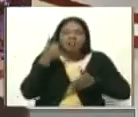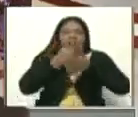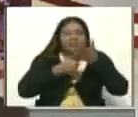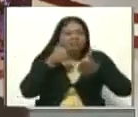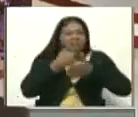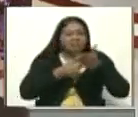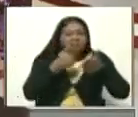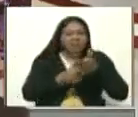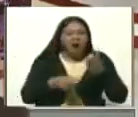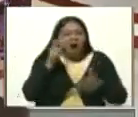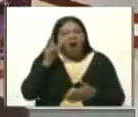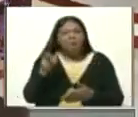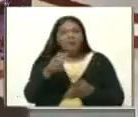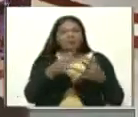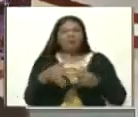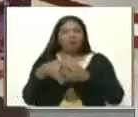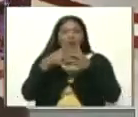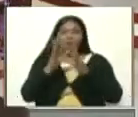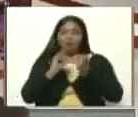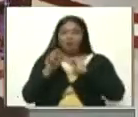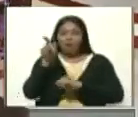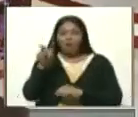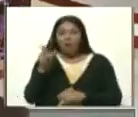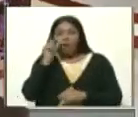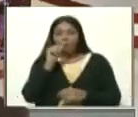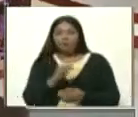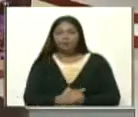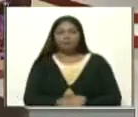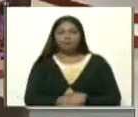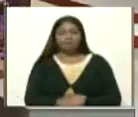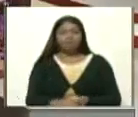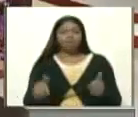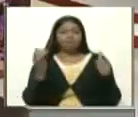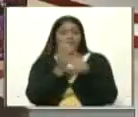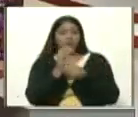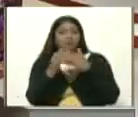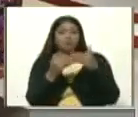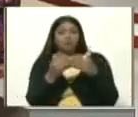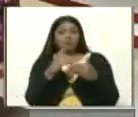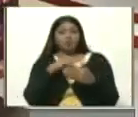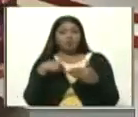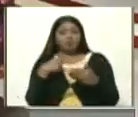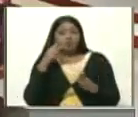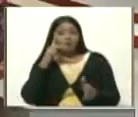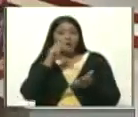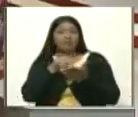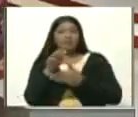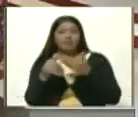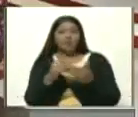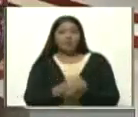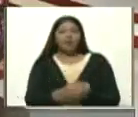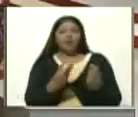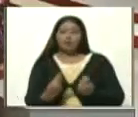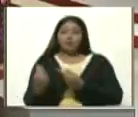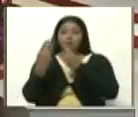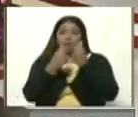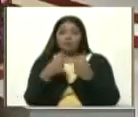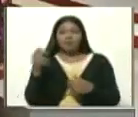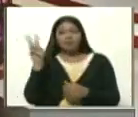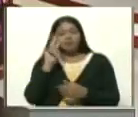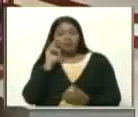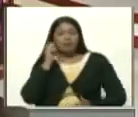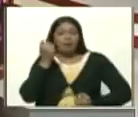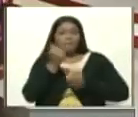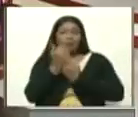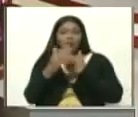Estados Unidos contra Alex Saab, tomando en consideración el momento en el que entra Alex Saab a la economía venezolana, va a contribuir